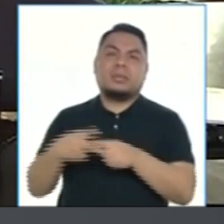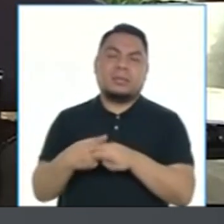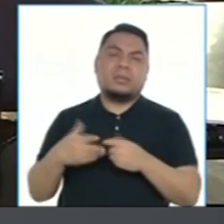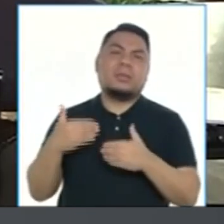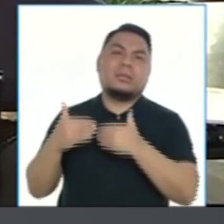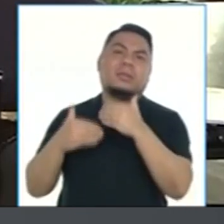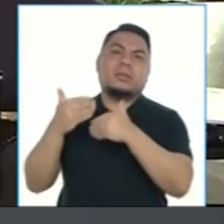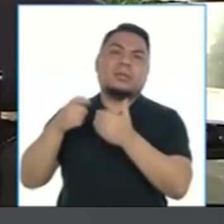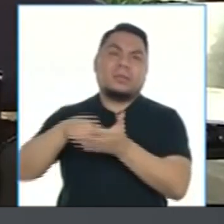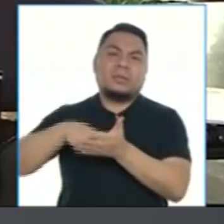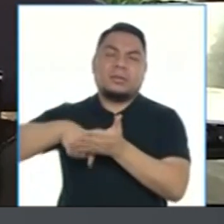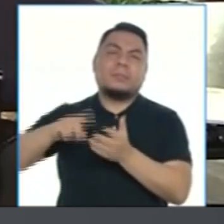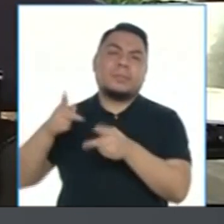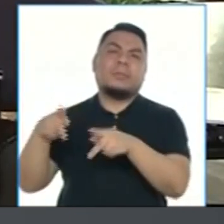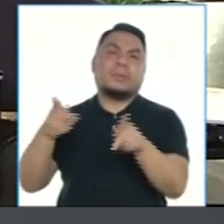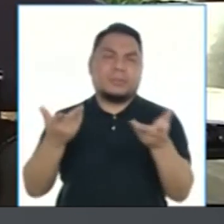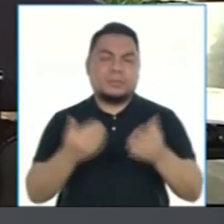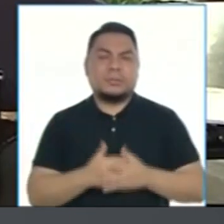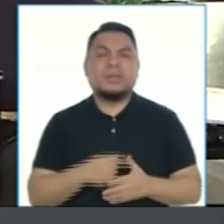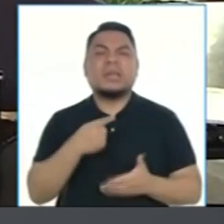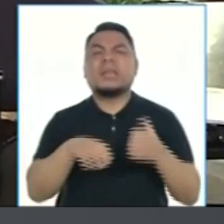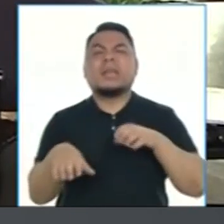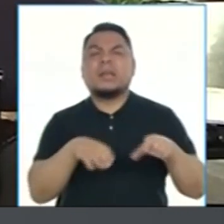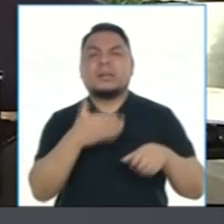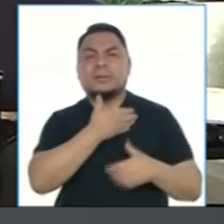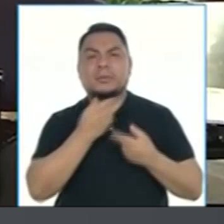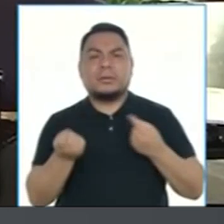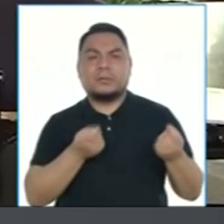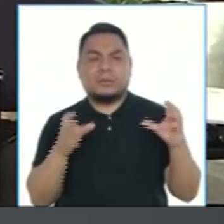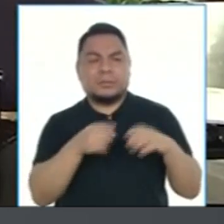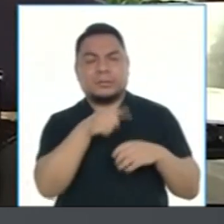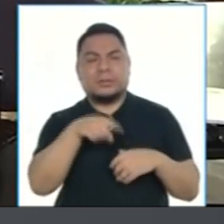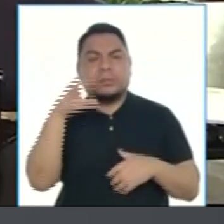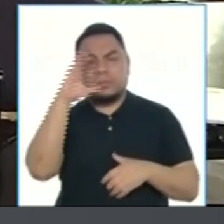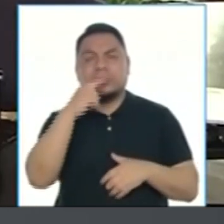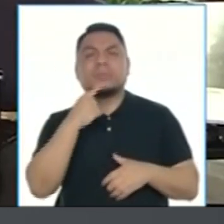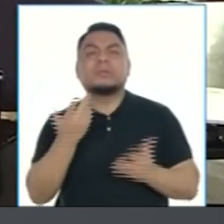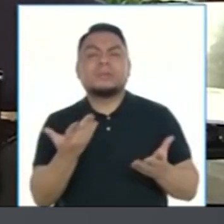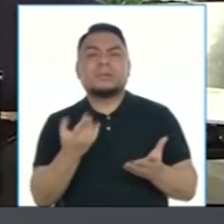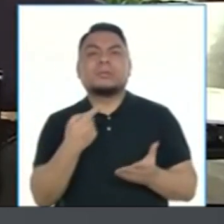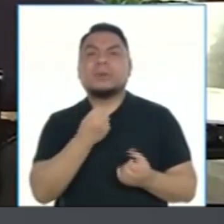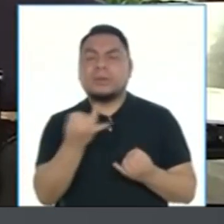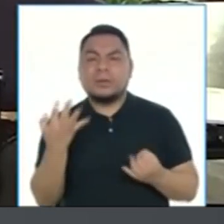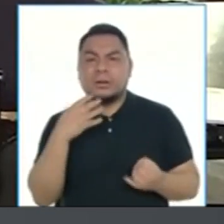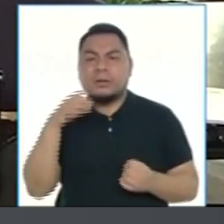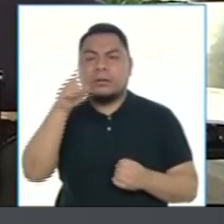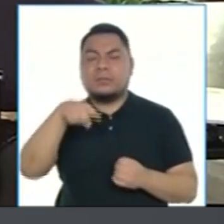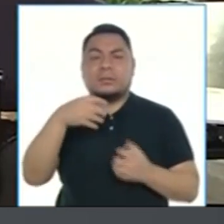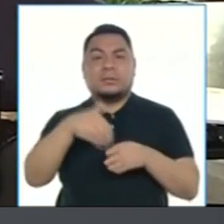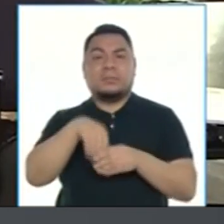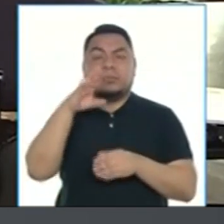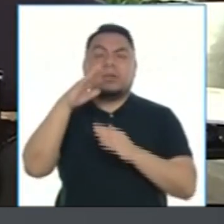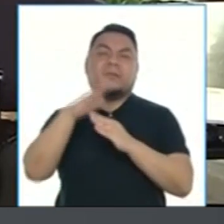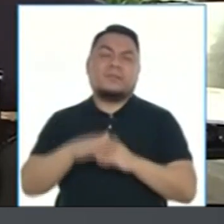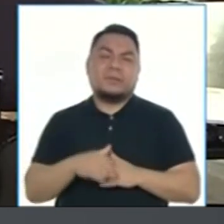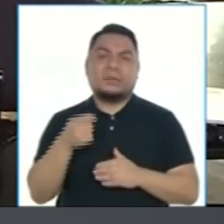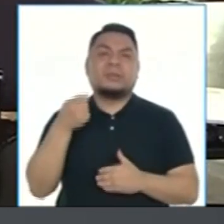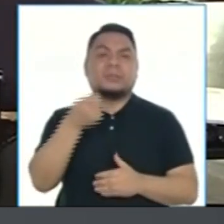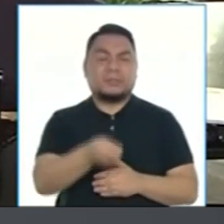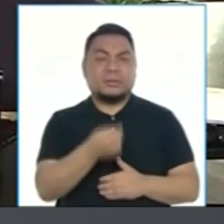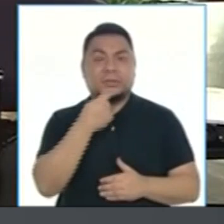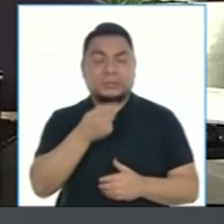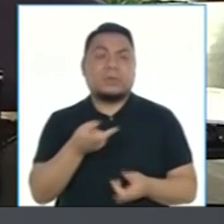burocráticas? ¿Qué acciones tomará el gobierno con respecto al abuso de algunas entidades financieras que ofrecen